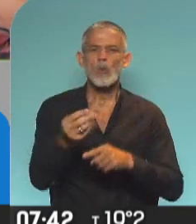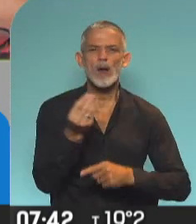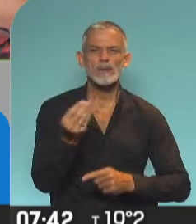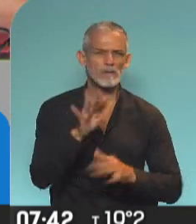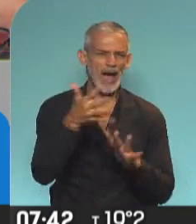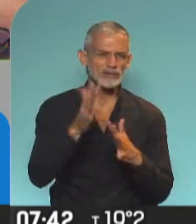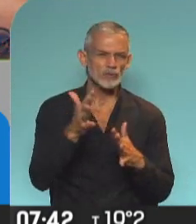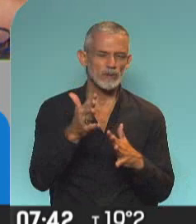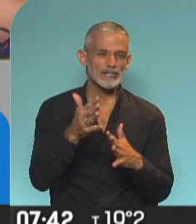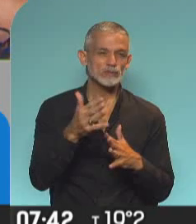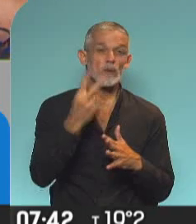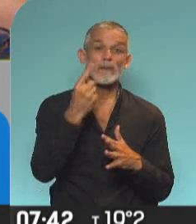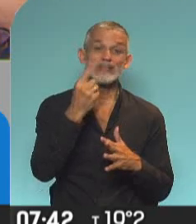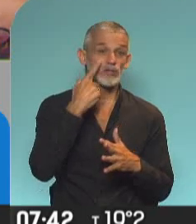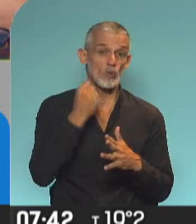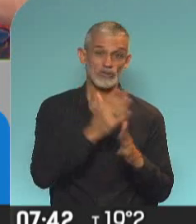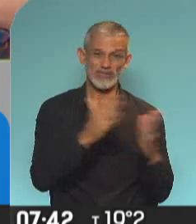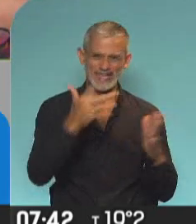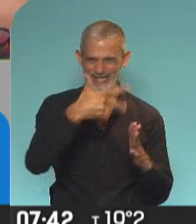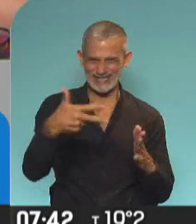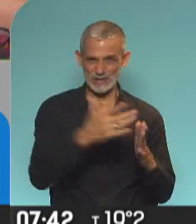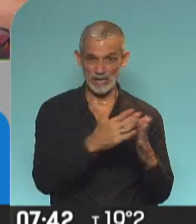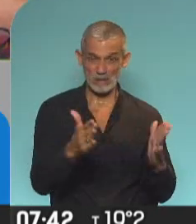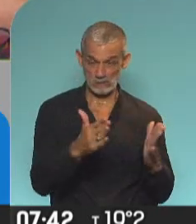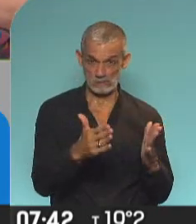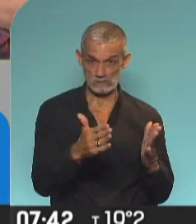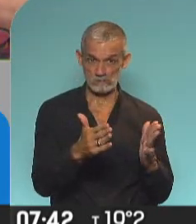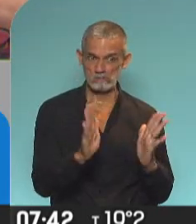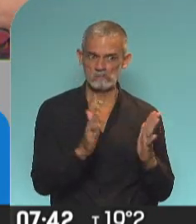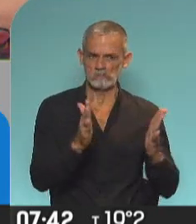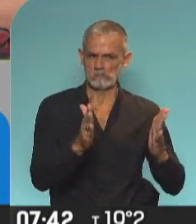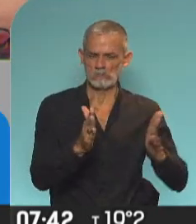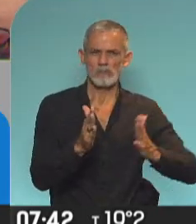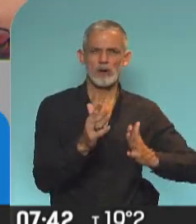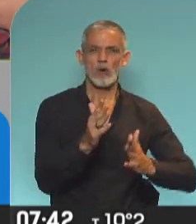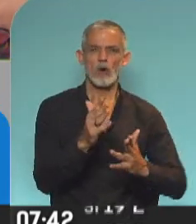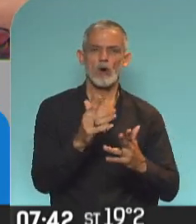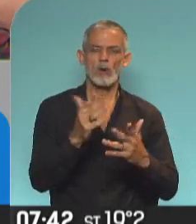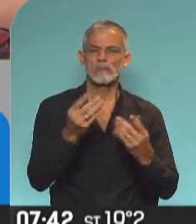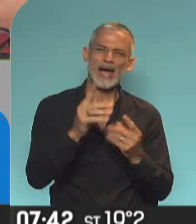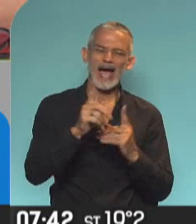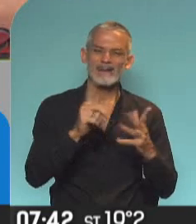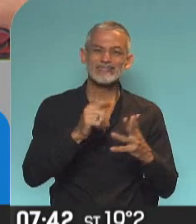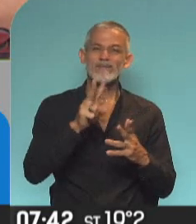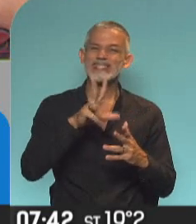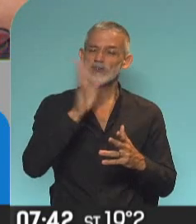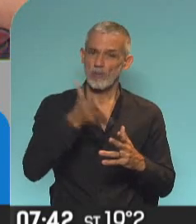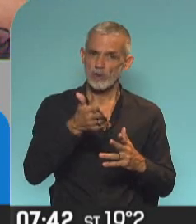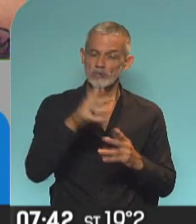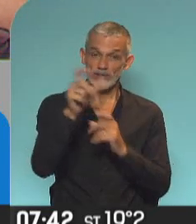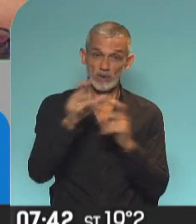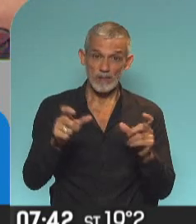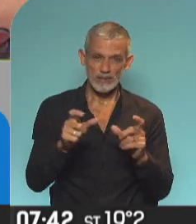es aproximadamente 21 días, 3 semanas. Pero yo te diría que un cuarto, es decir, 25% de los